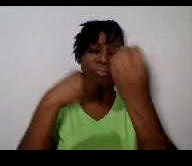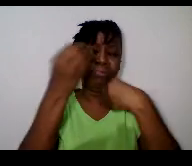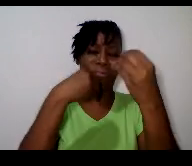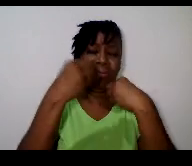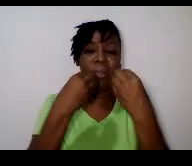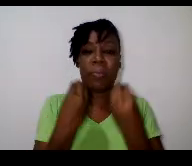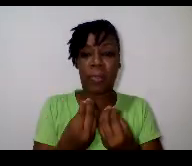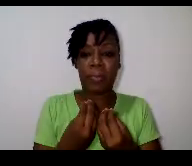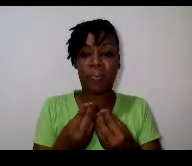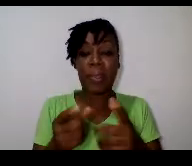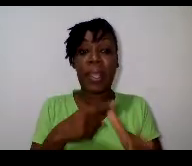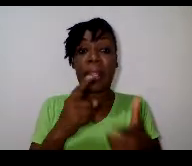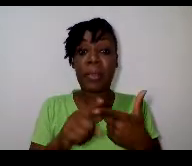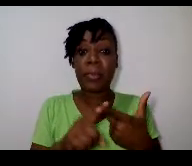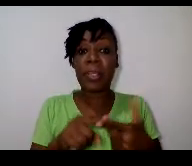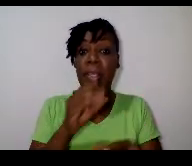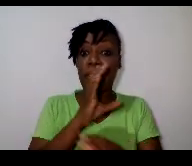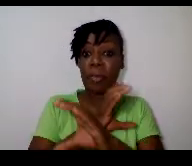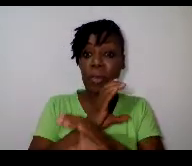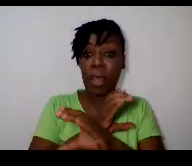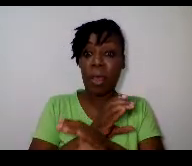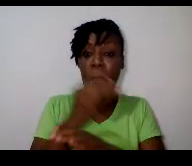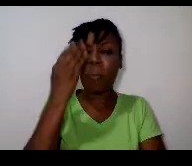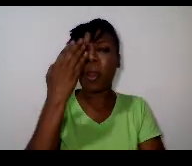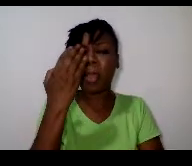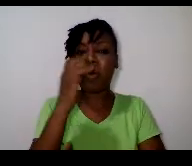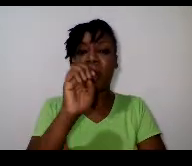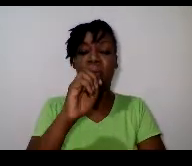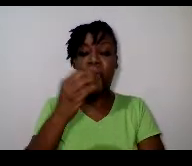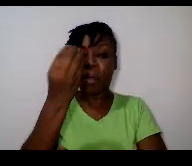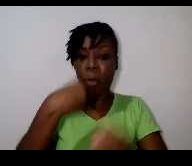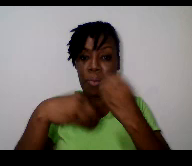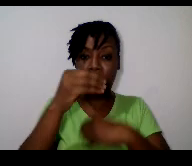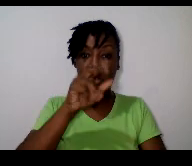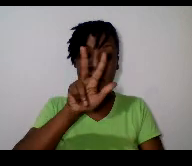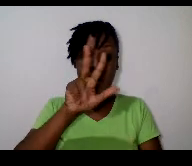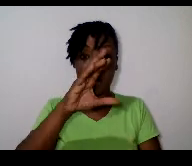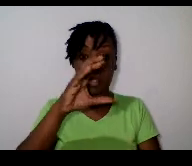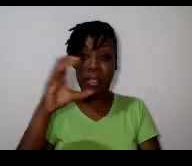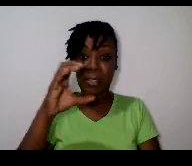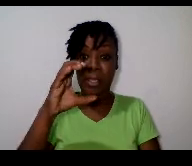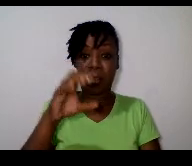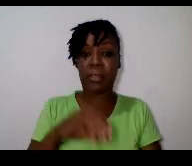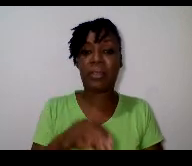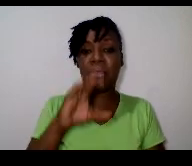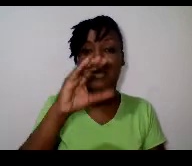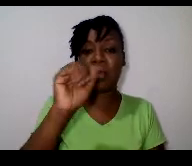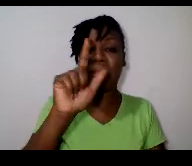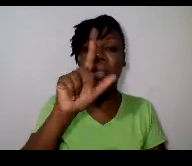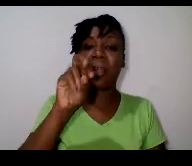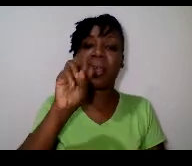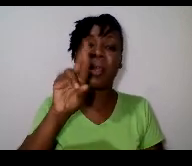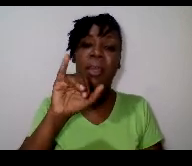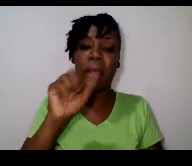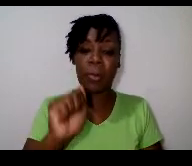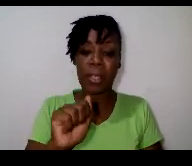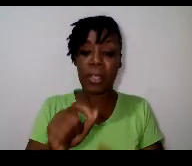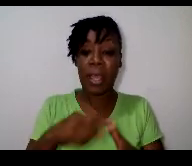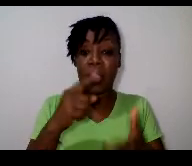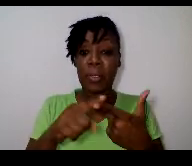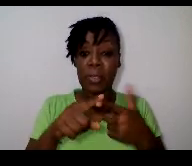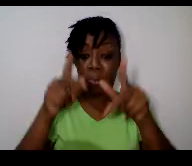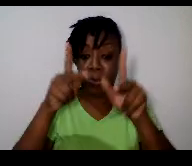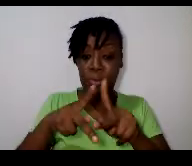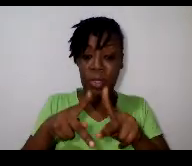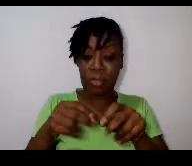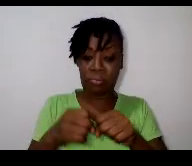lo largo del tiempo, de varias noches de mal dormir, es lo que nos hace el aumento de peso y enfermedades de